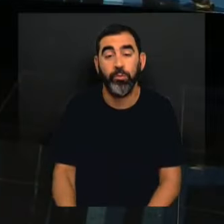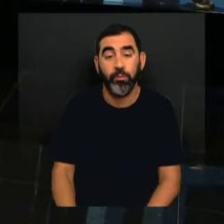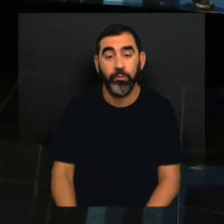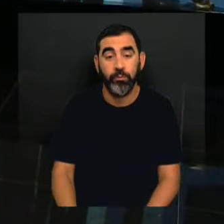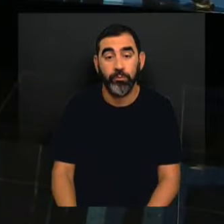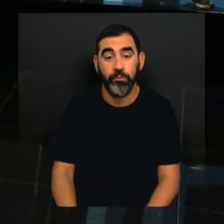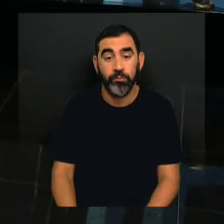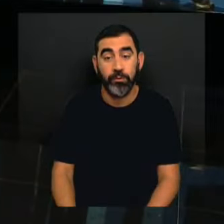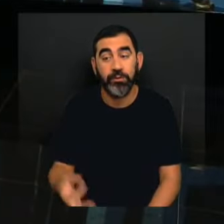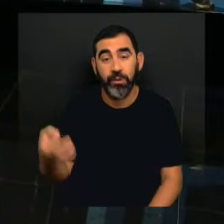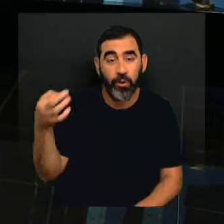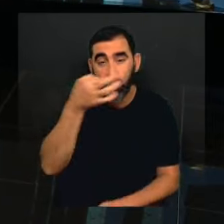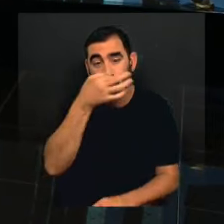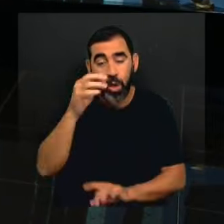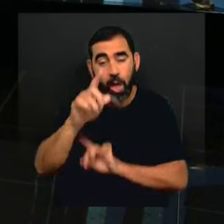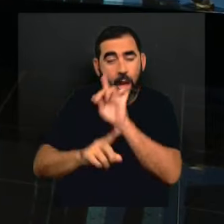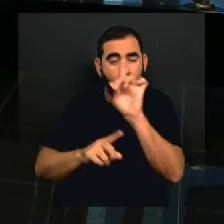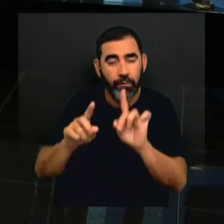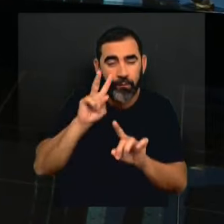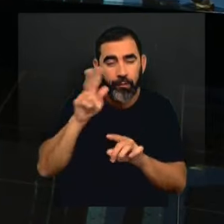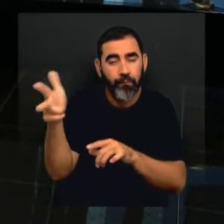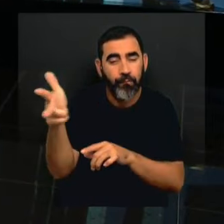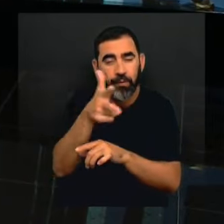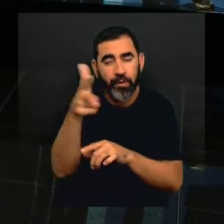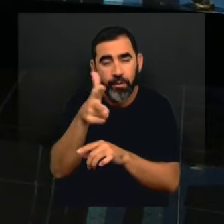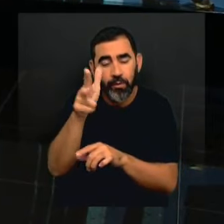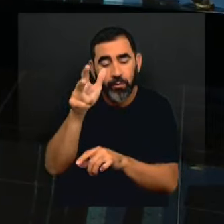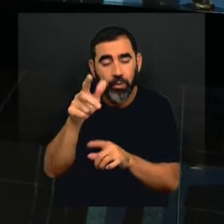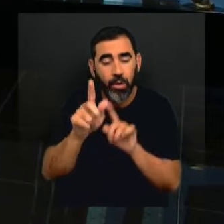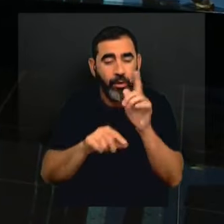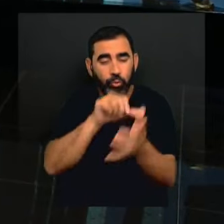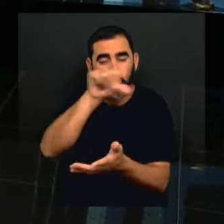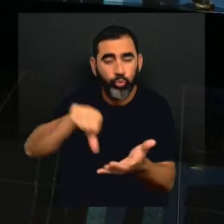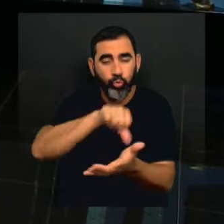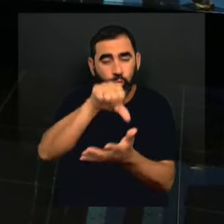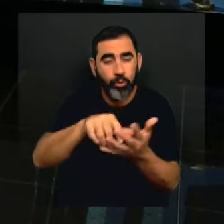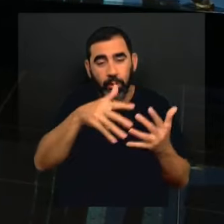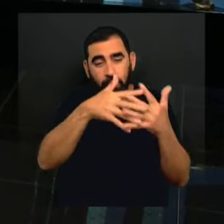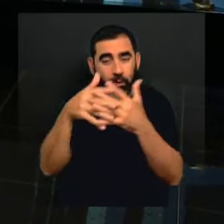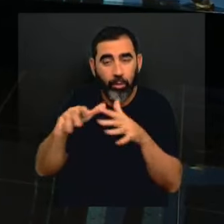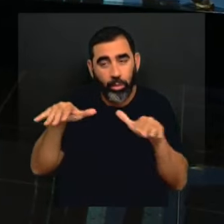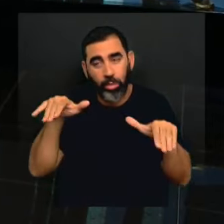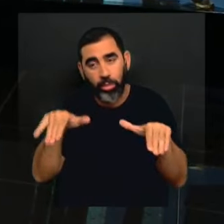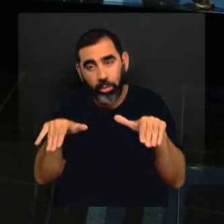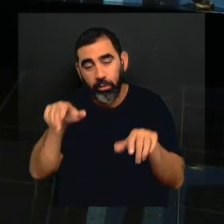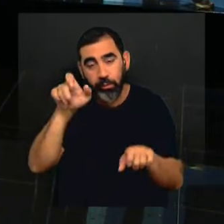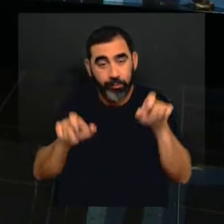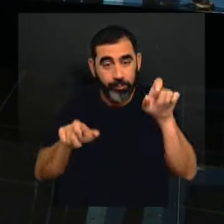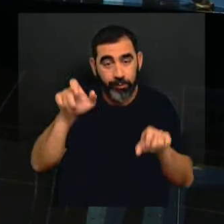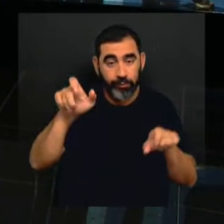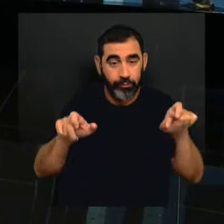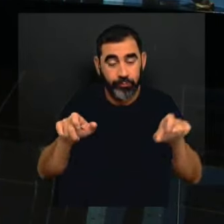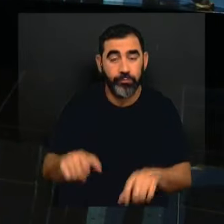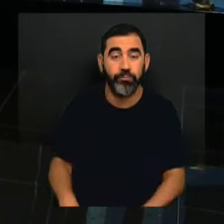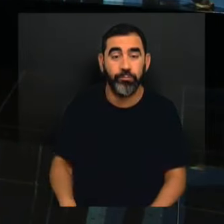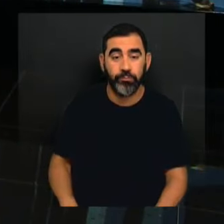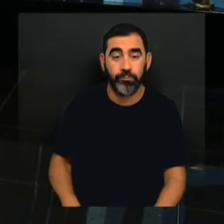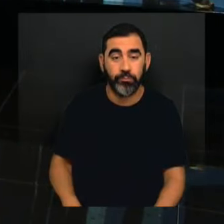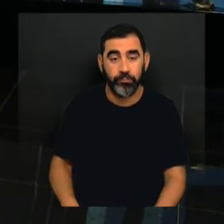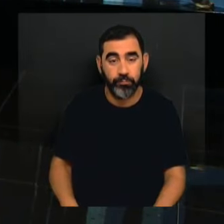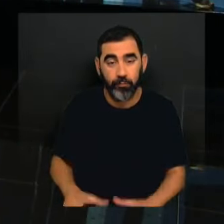filo es esa droga que a veces se ve en los videos que lo que está pasando en algunas ciudades de Estados Unidos que deja como eh zombies a las personas que